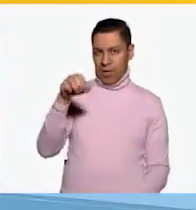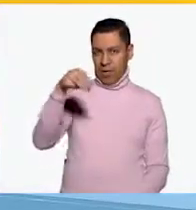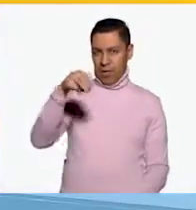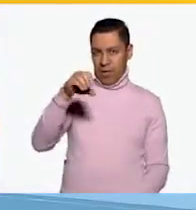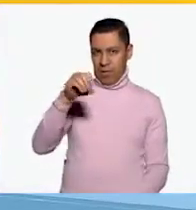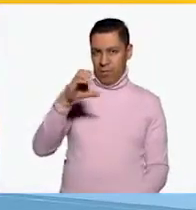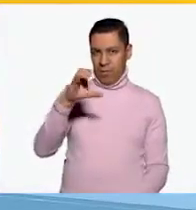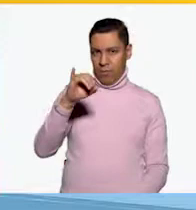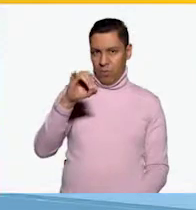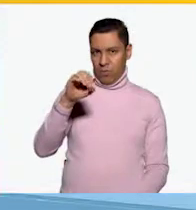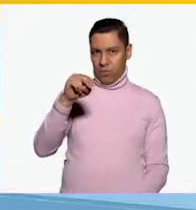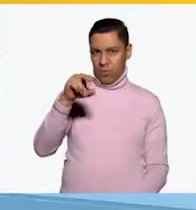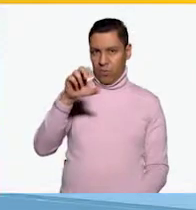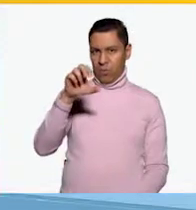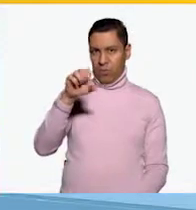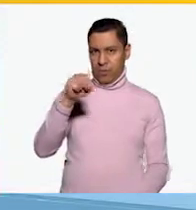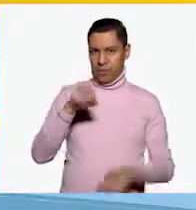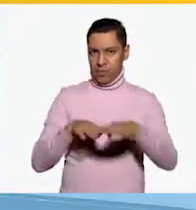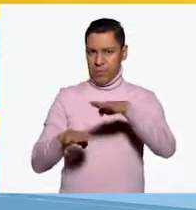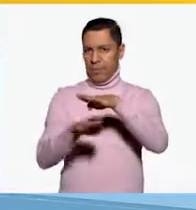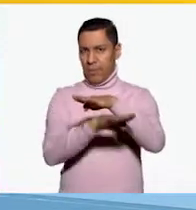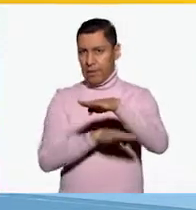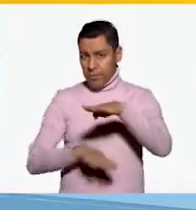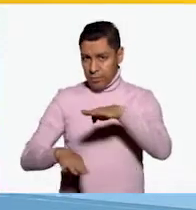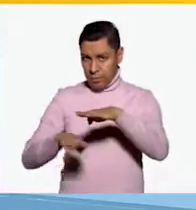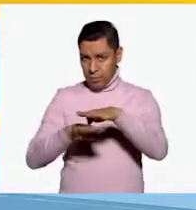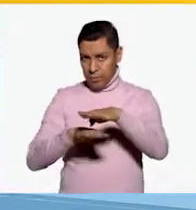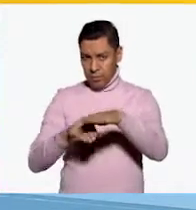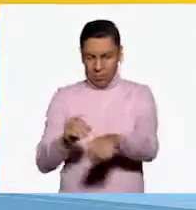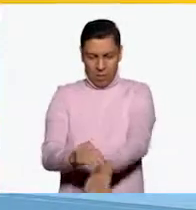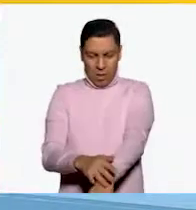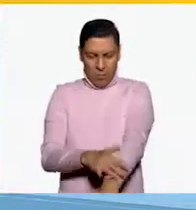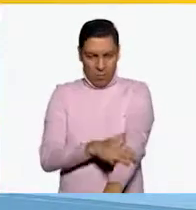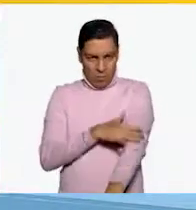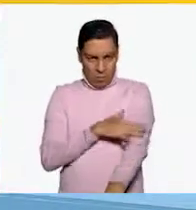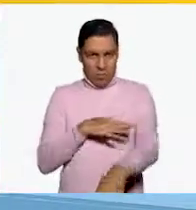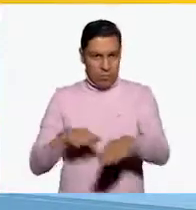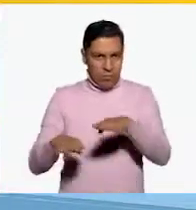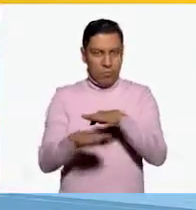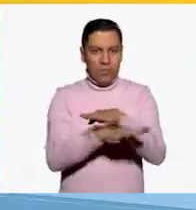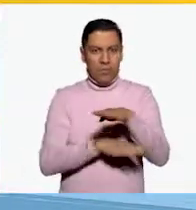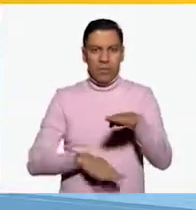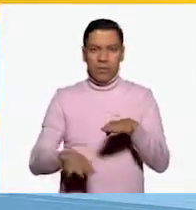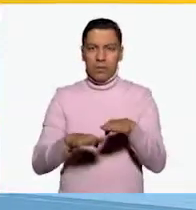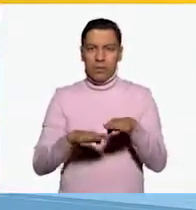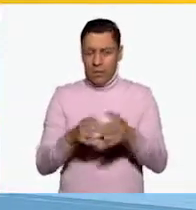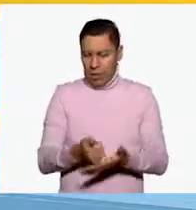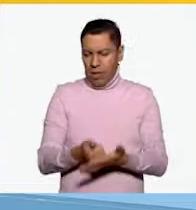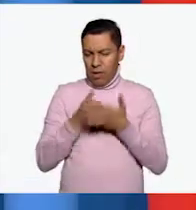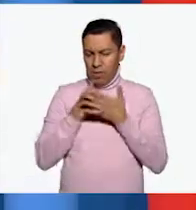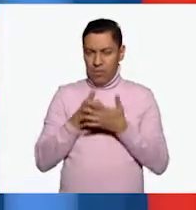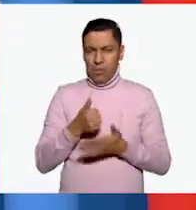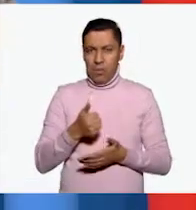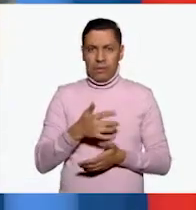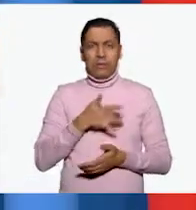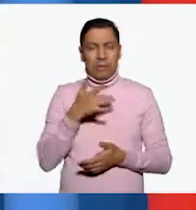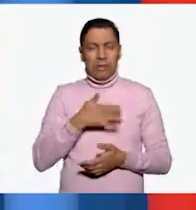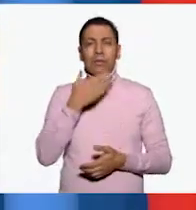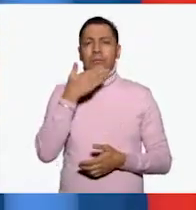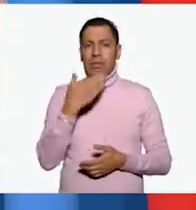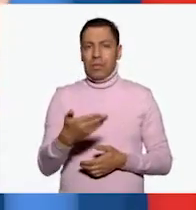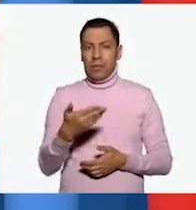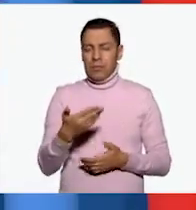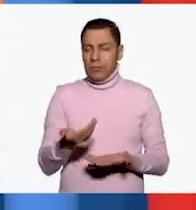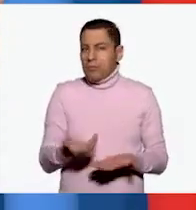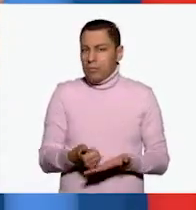¿Cuáles son las emociones básicas? ¿Cómo nos ayudan las emociones a estar bien? ¡Wow! Bueno, suena